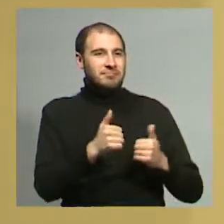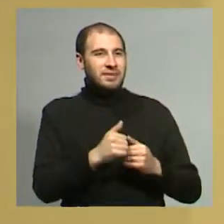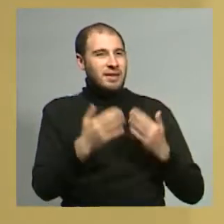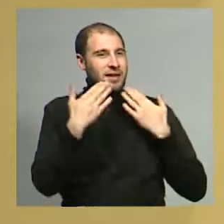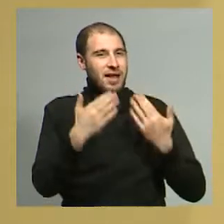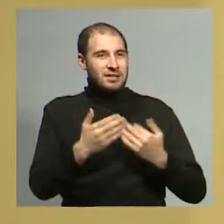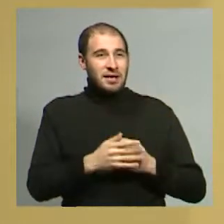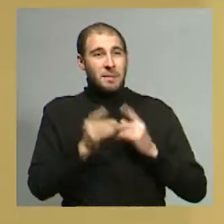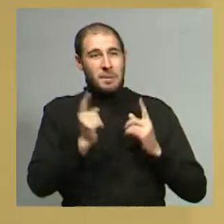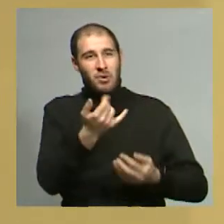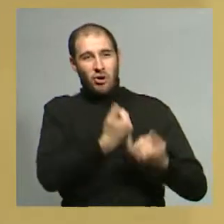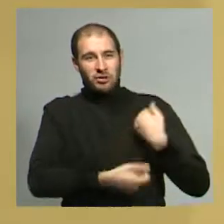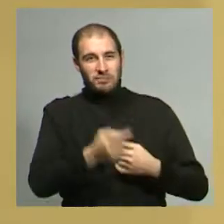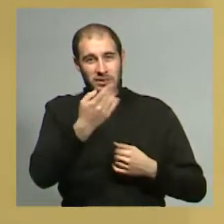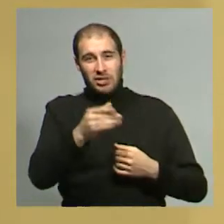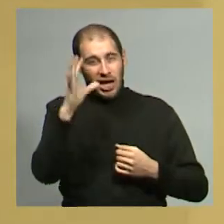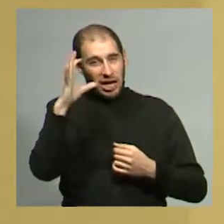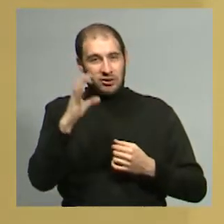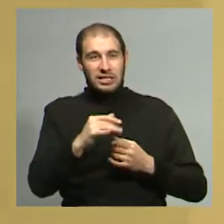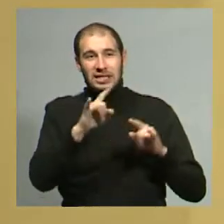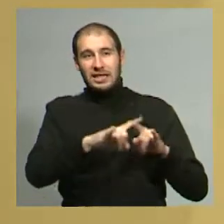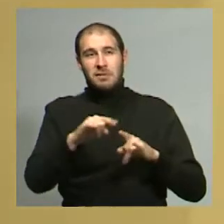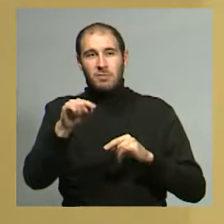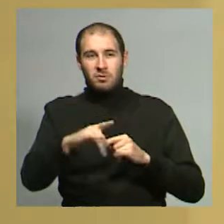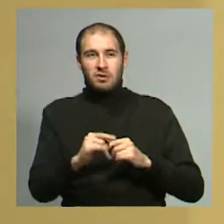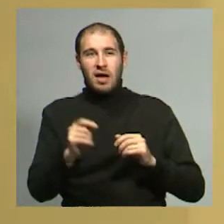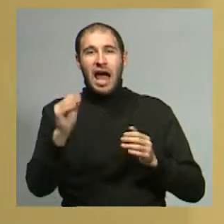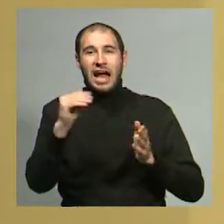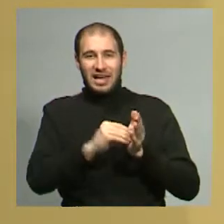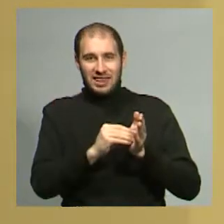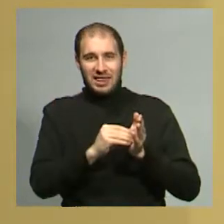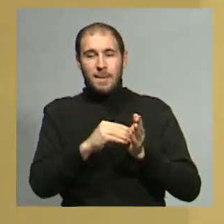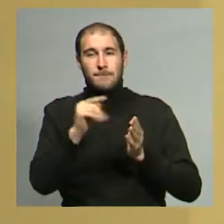muchas gracias. Y como decías, le recordamos a la gente que en